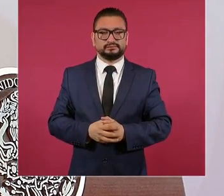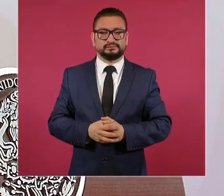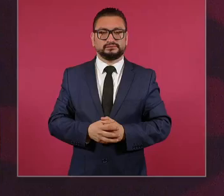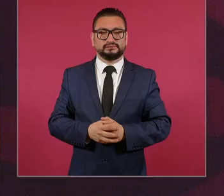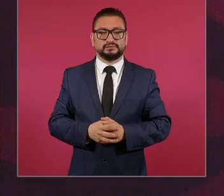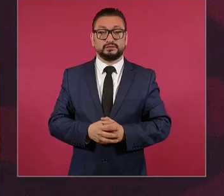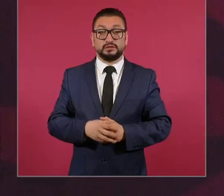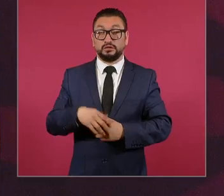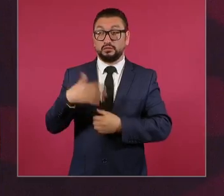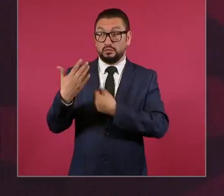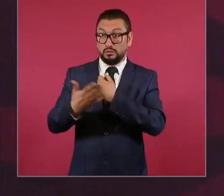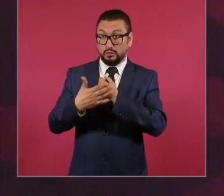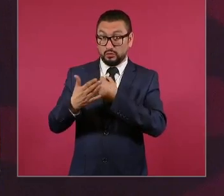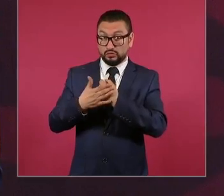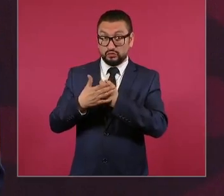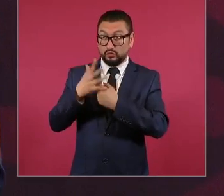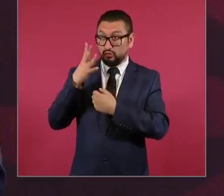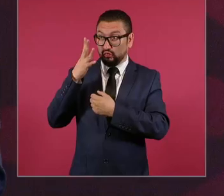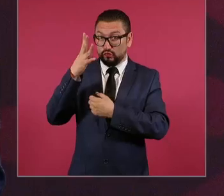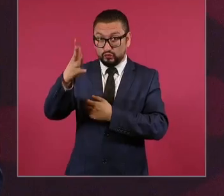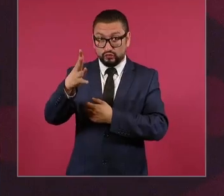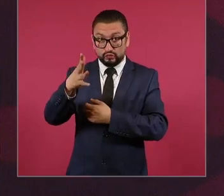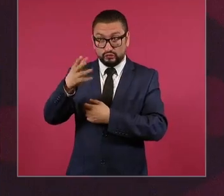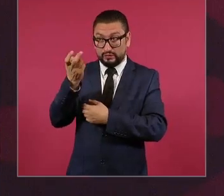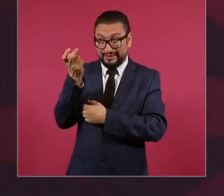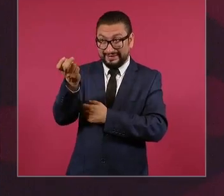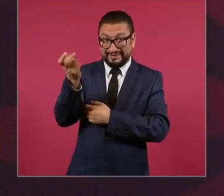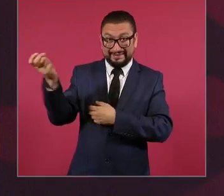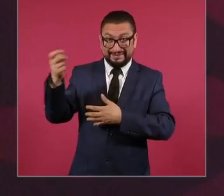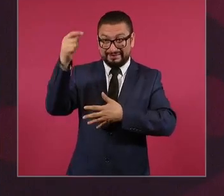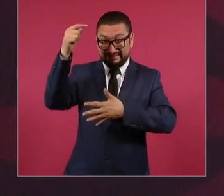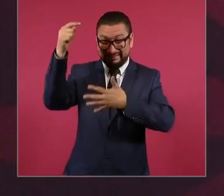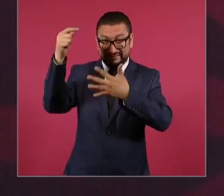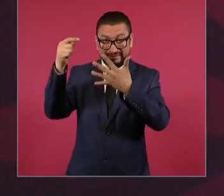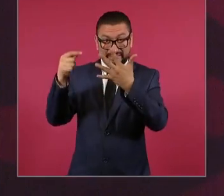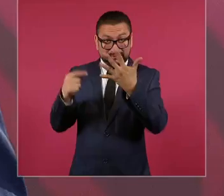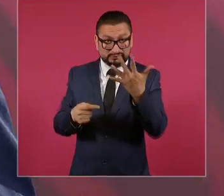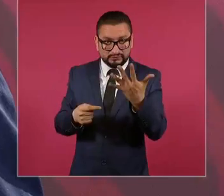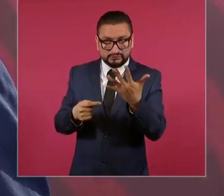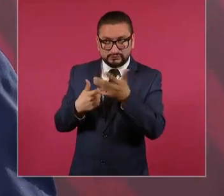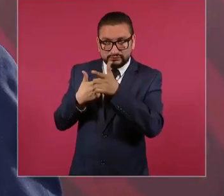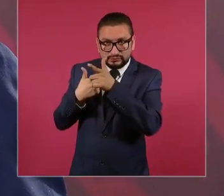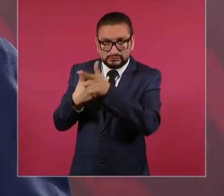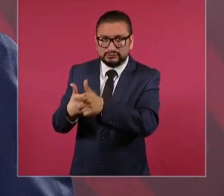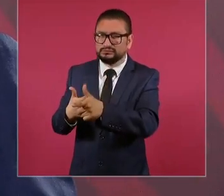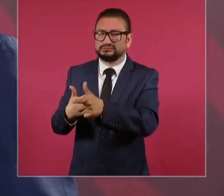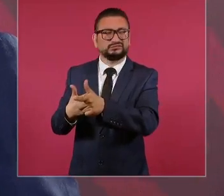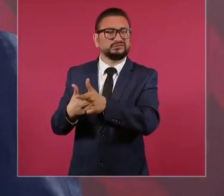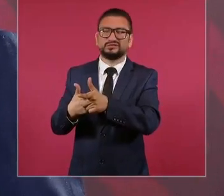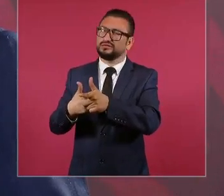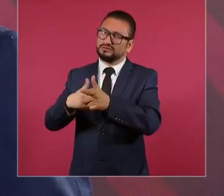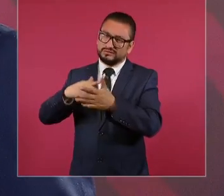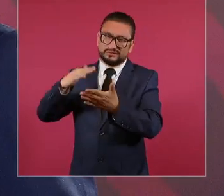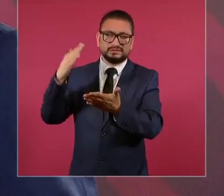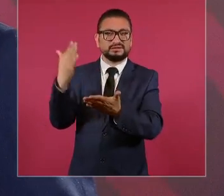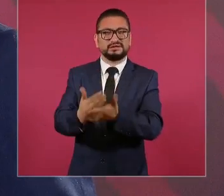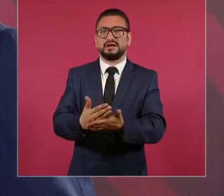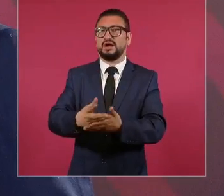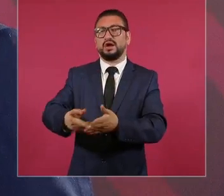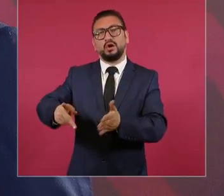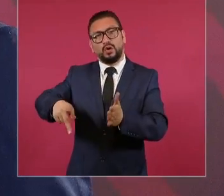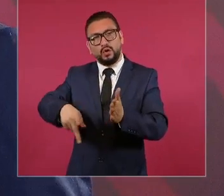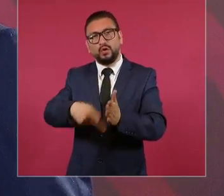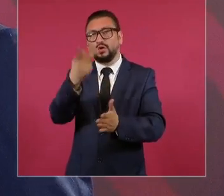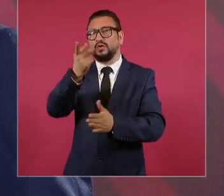que estas cosas ya no se repitan, que podamos